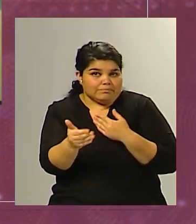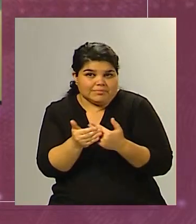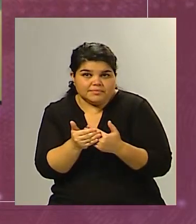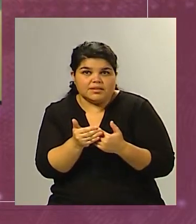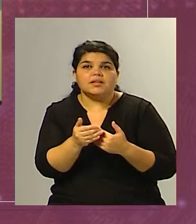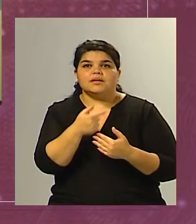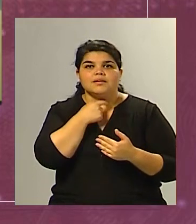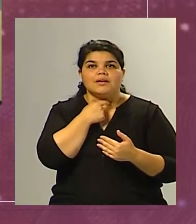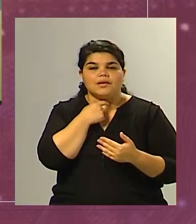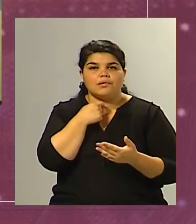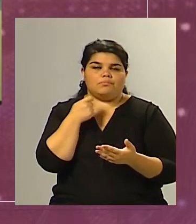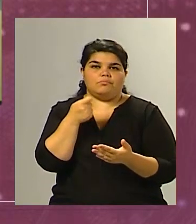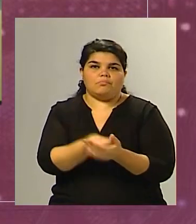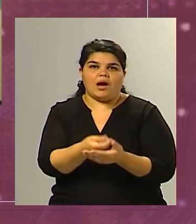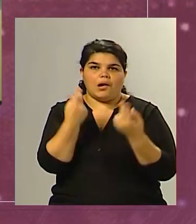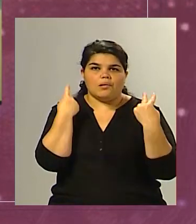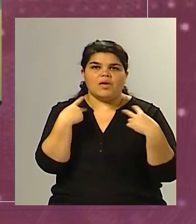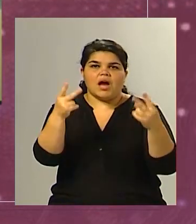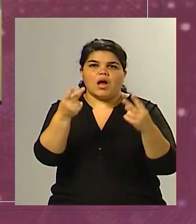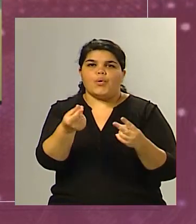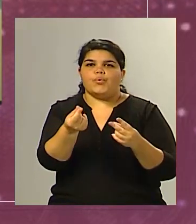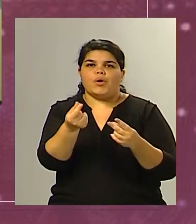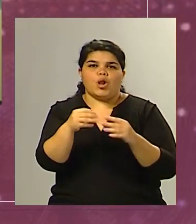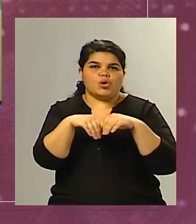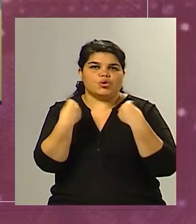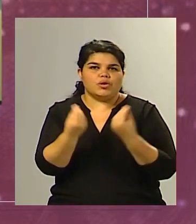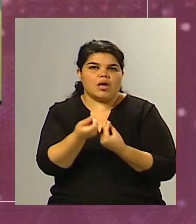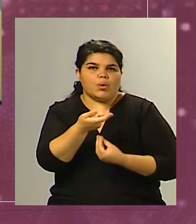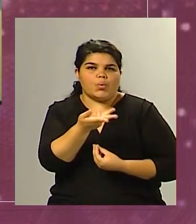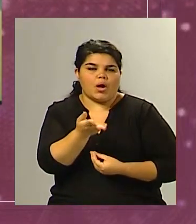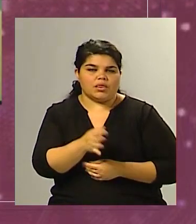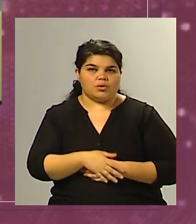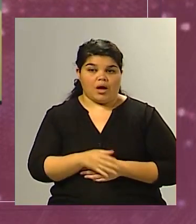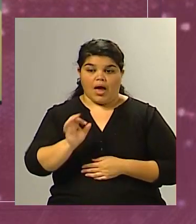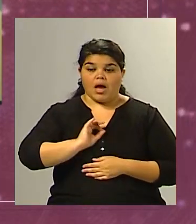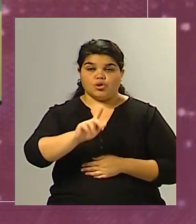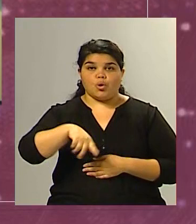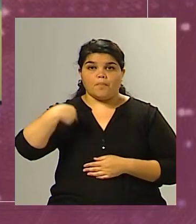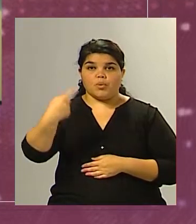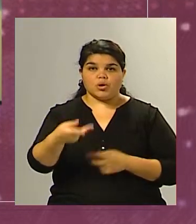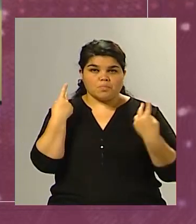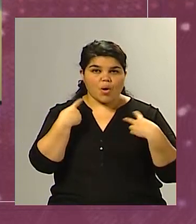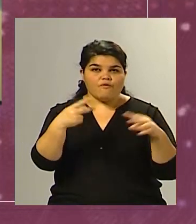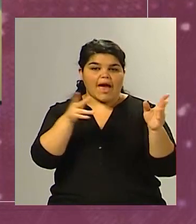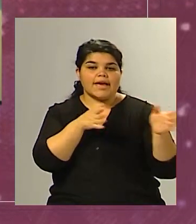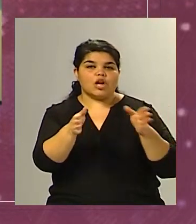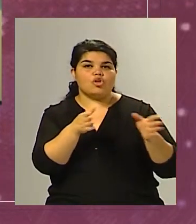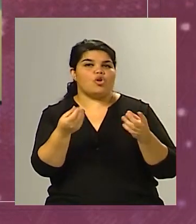y quieren pagarse un viaje de egresados para este año, ¿cuánto es el valor y cuál es el valor que manejan ya pensando en el año que viene en este tipo de